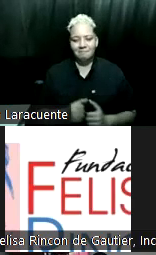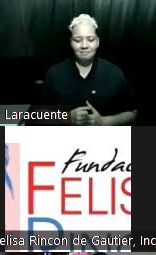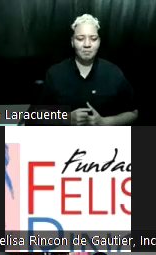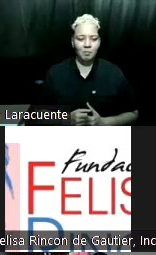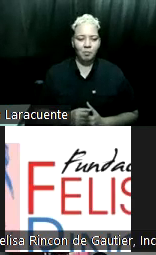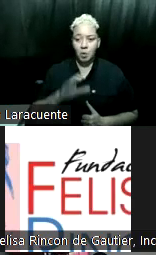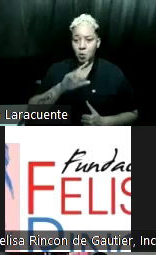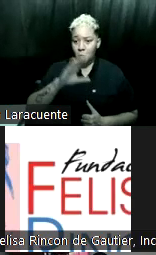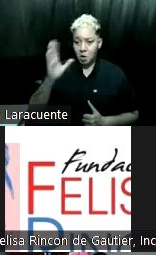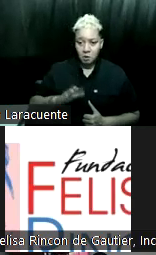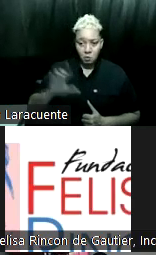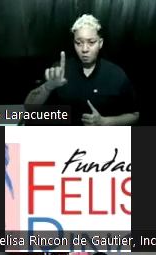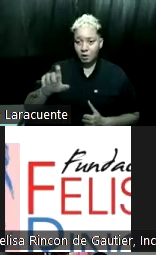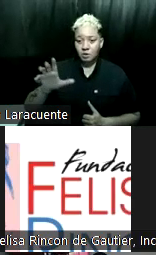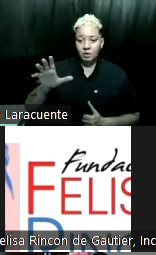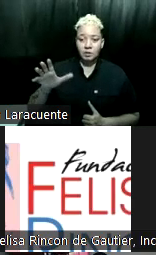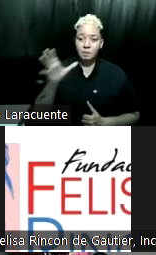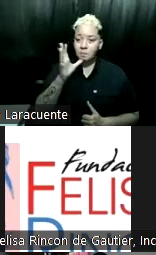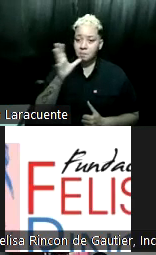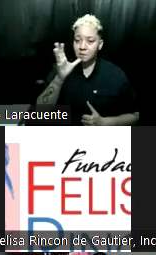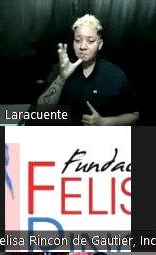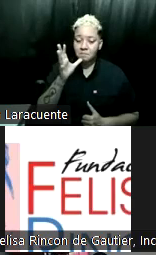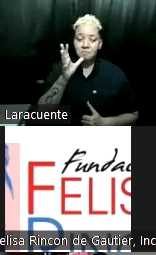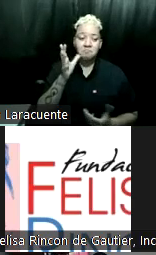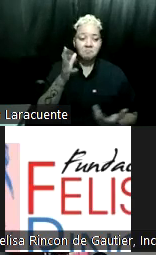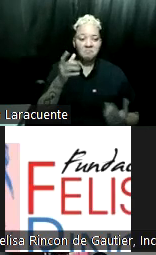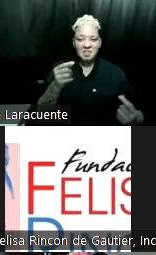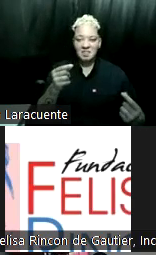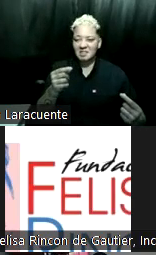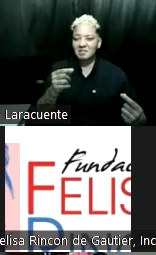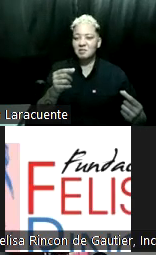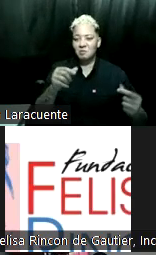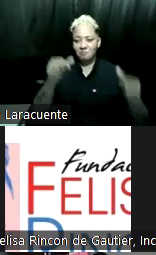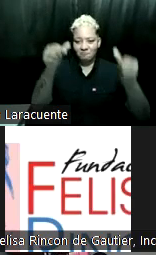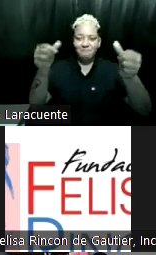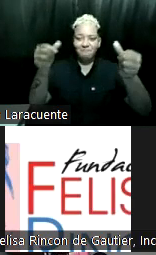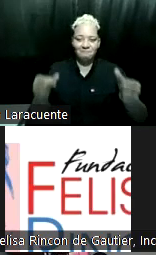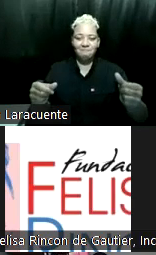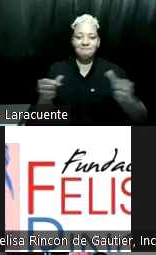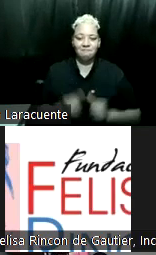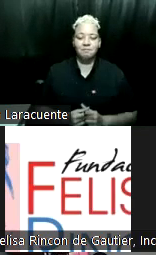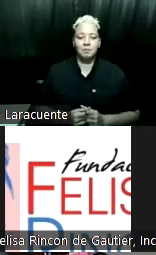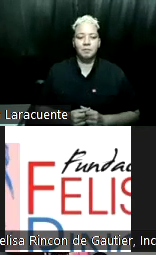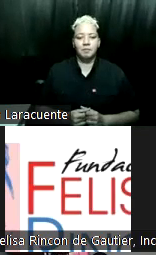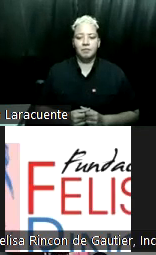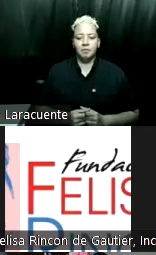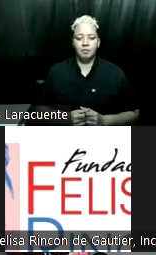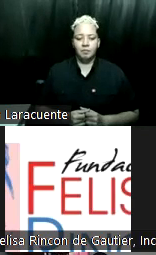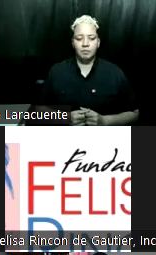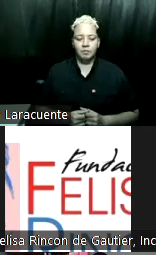le pregunté a mi señora madre qué había hecho con el afiche. Yo lo que voy a hacer